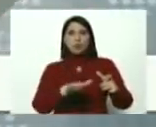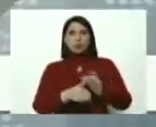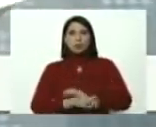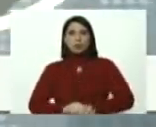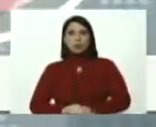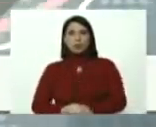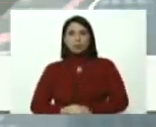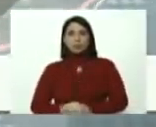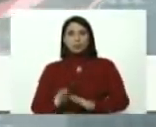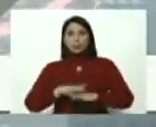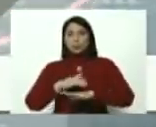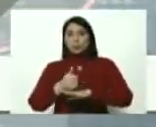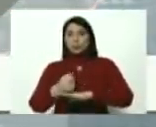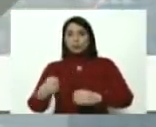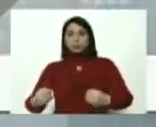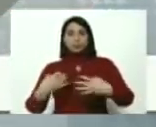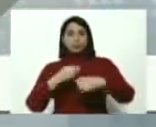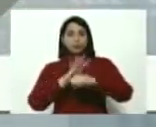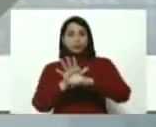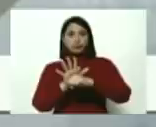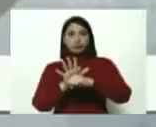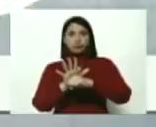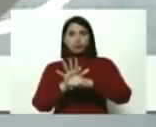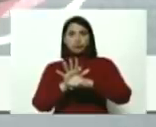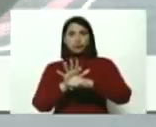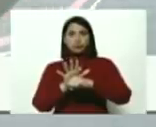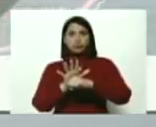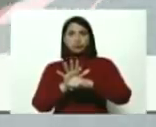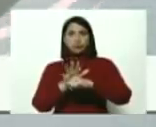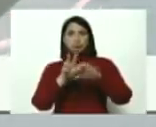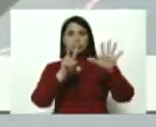por COVID-19.